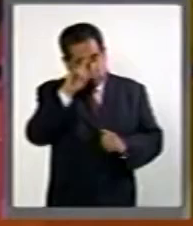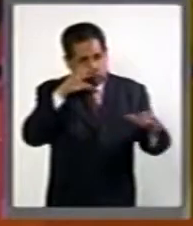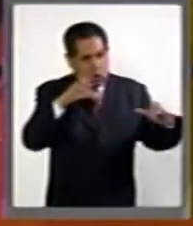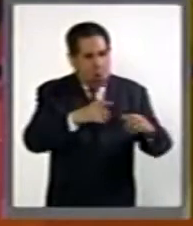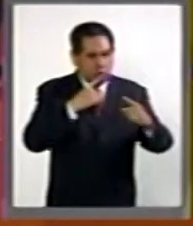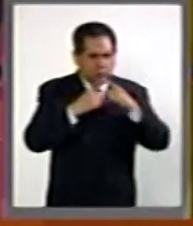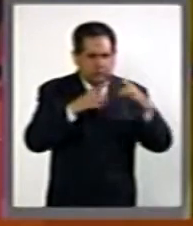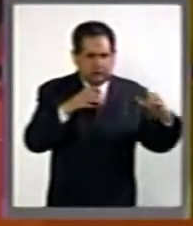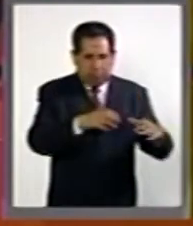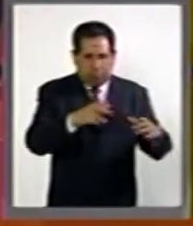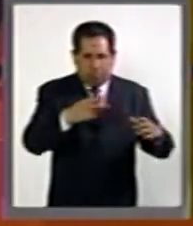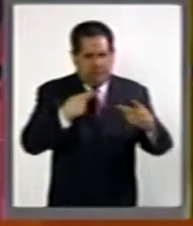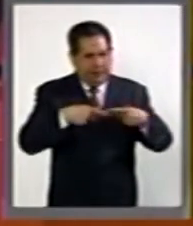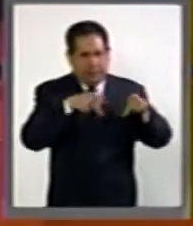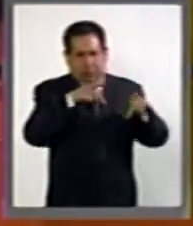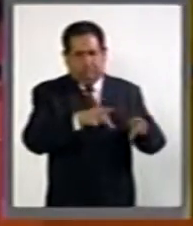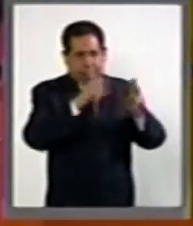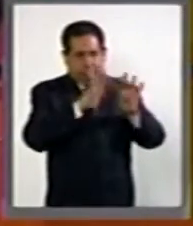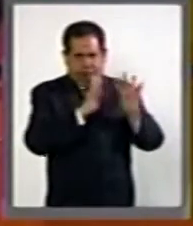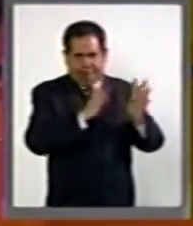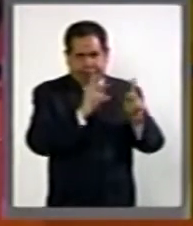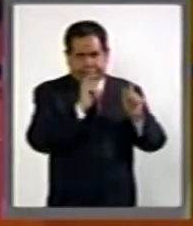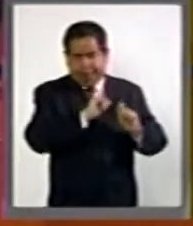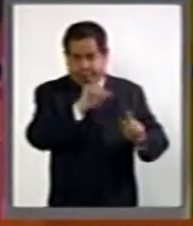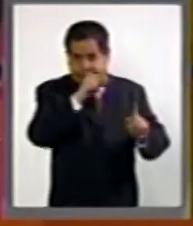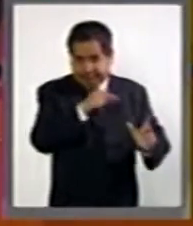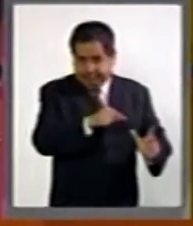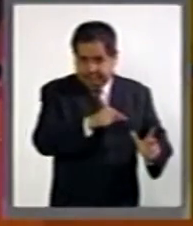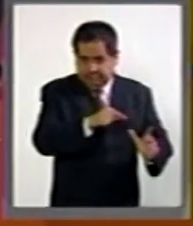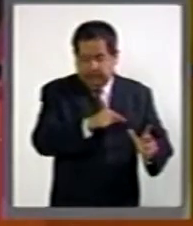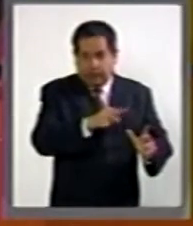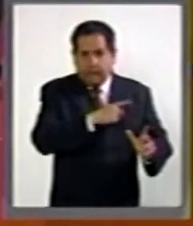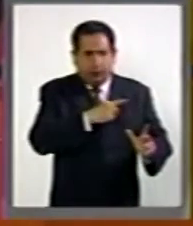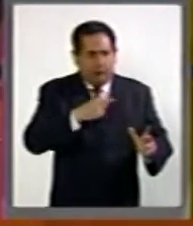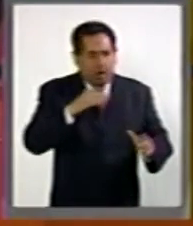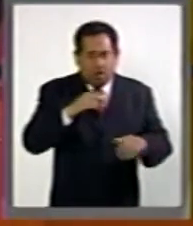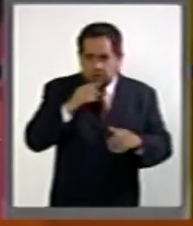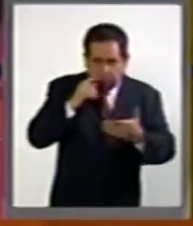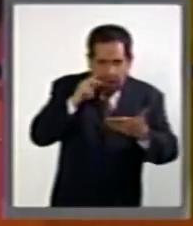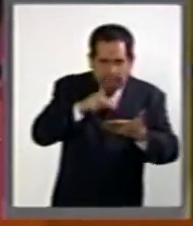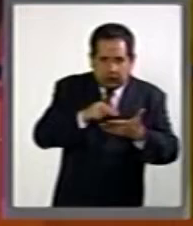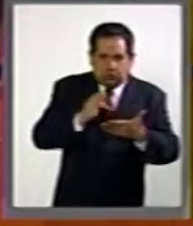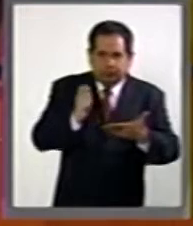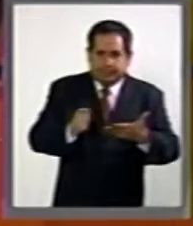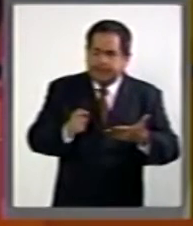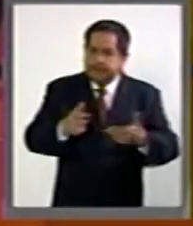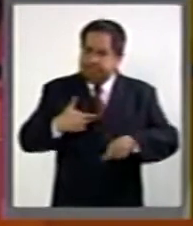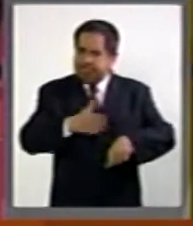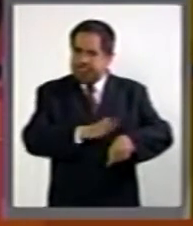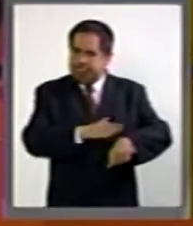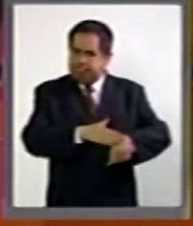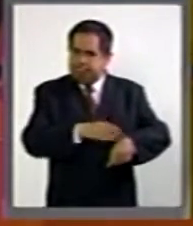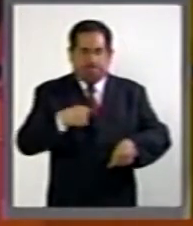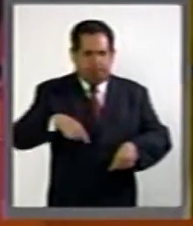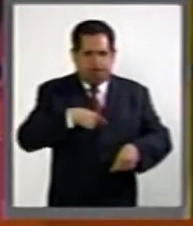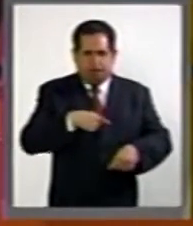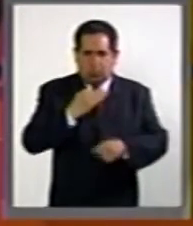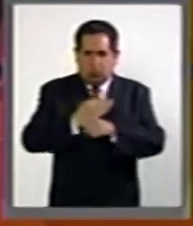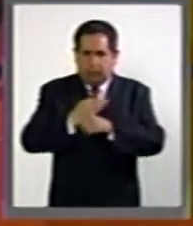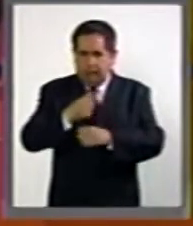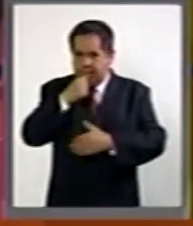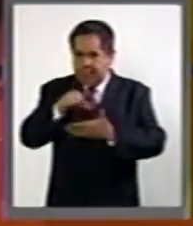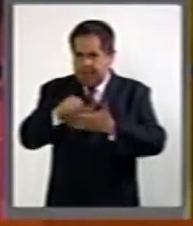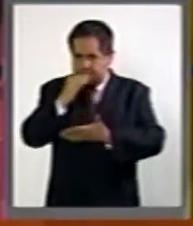de las Personas Ilustres debe darle atención al exhorto que estamos